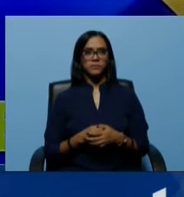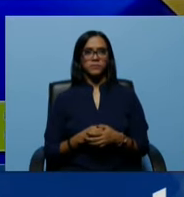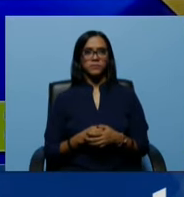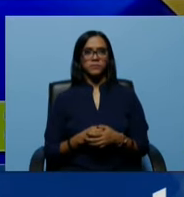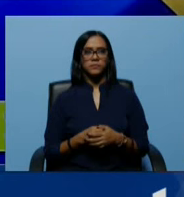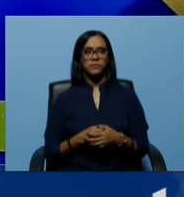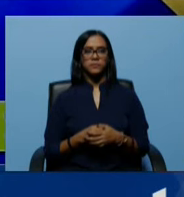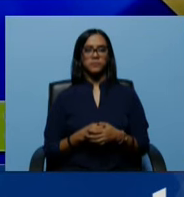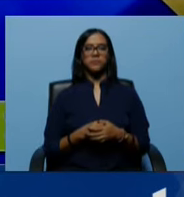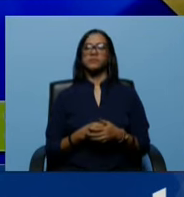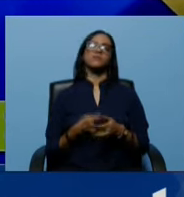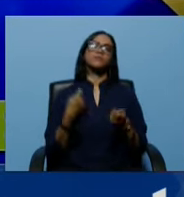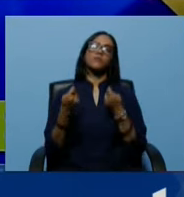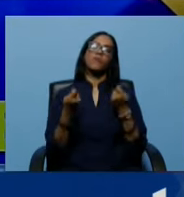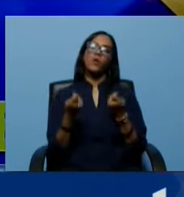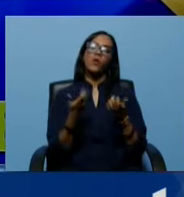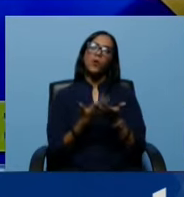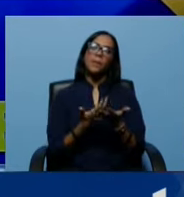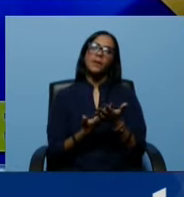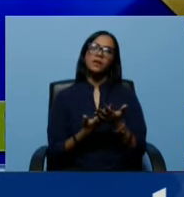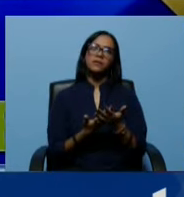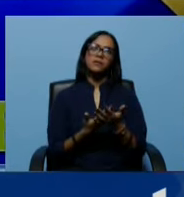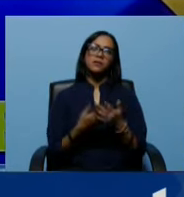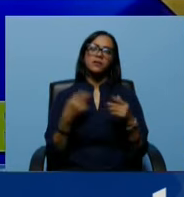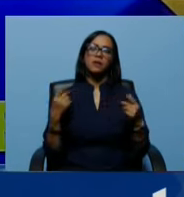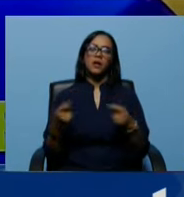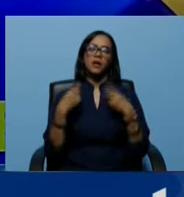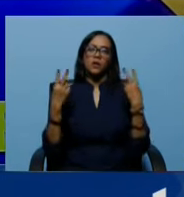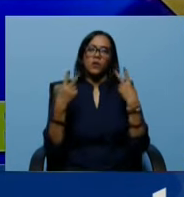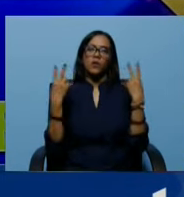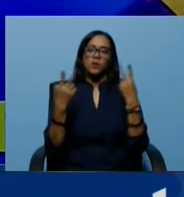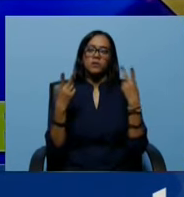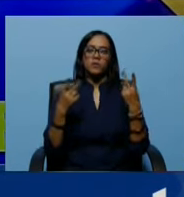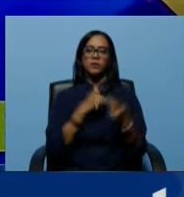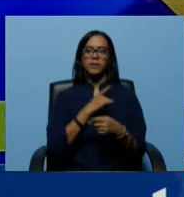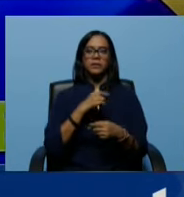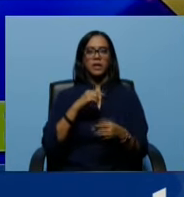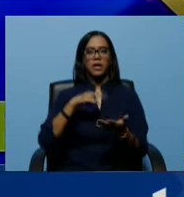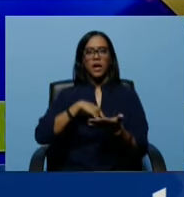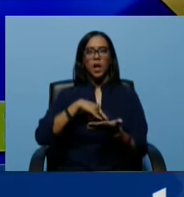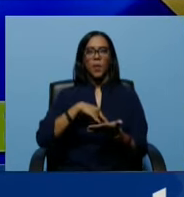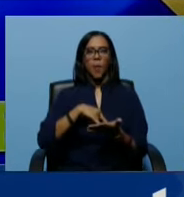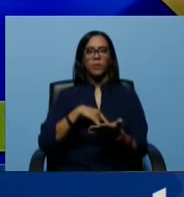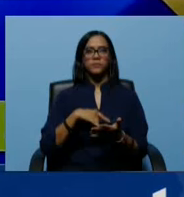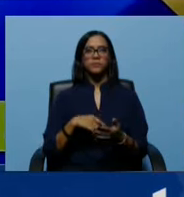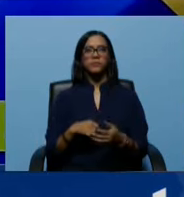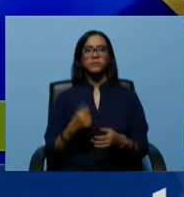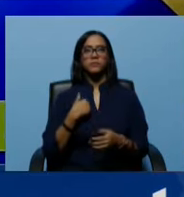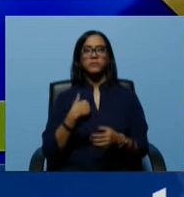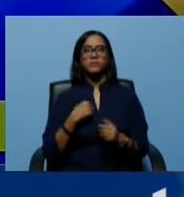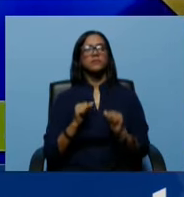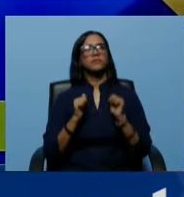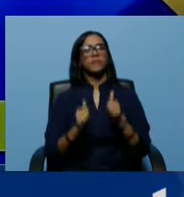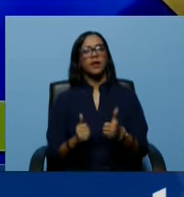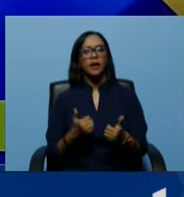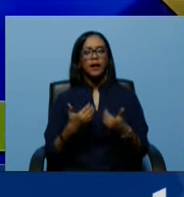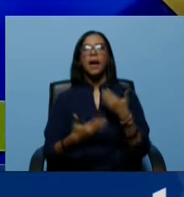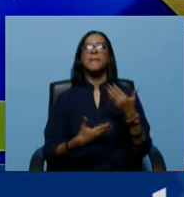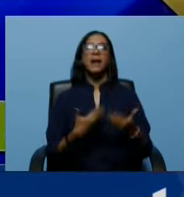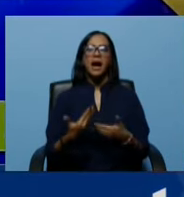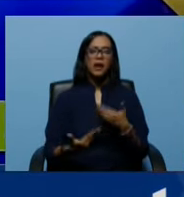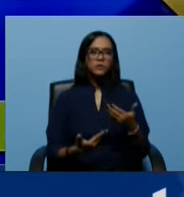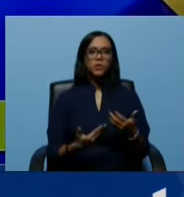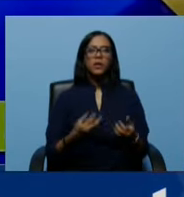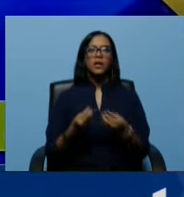Economista graduado en la gloriosa y heroica Universidad de Carabobo. Y yo empecé a dar pasos. Entonces creé